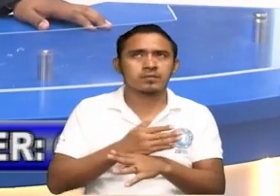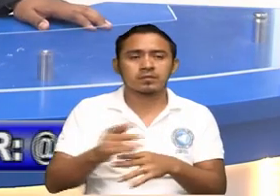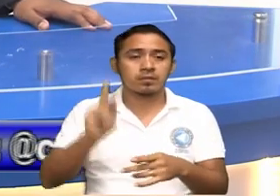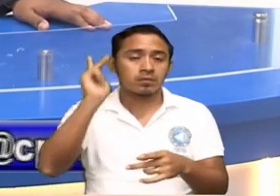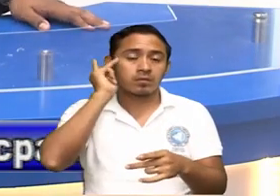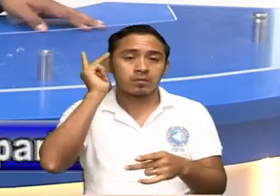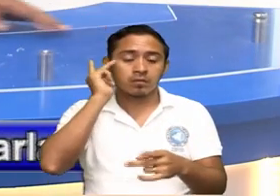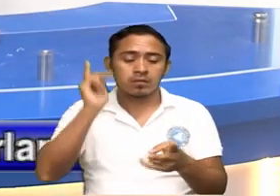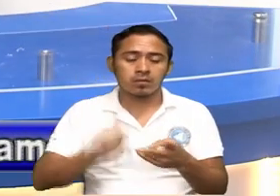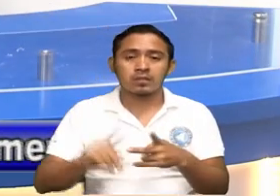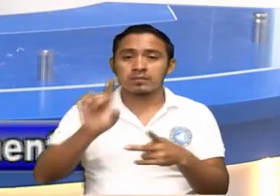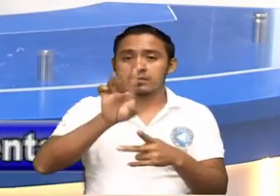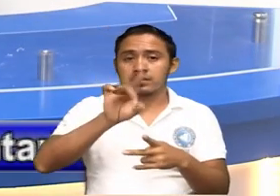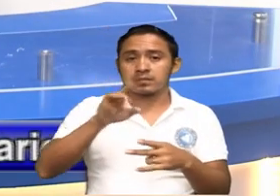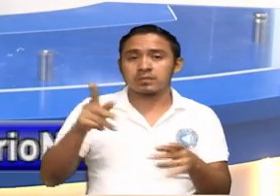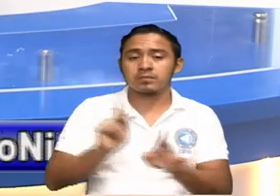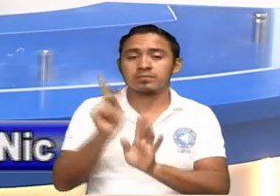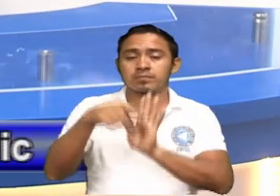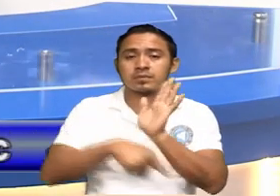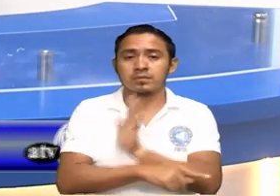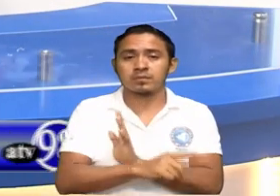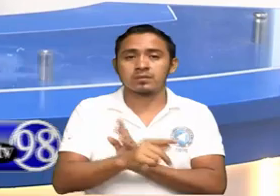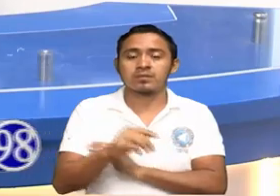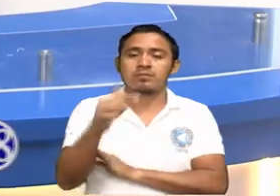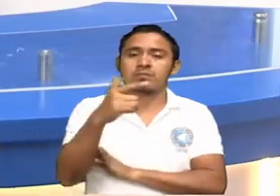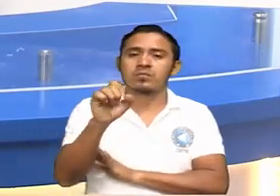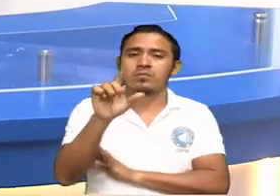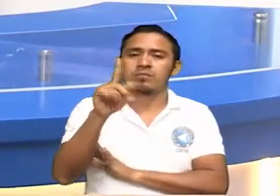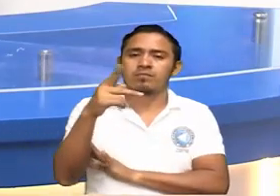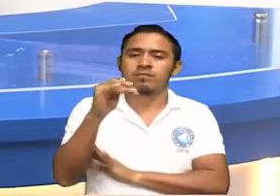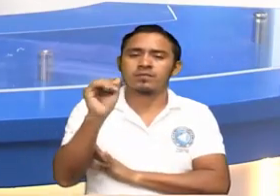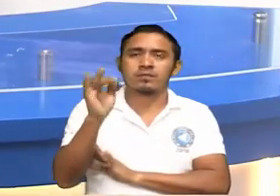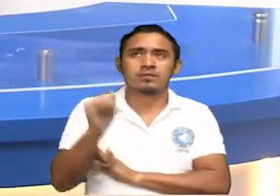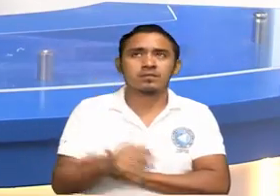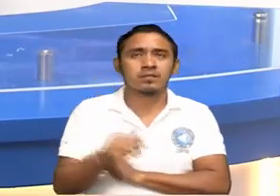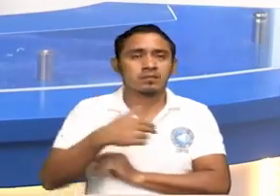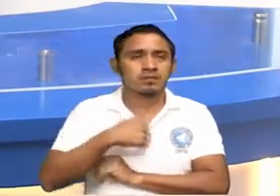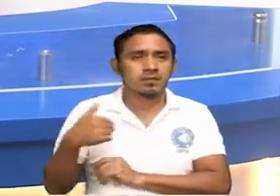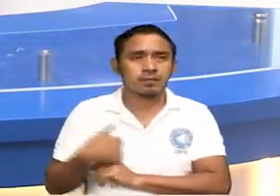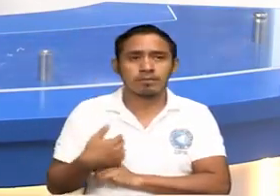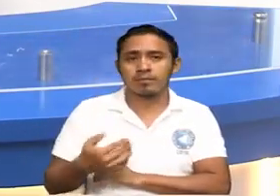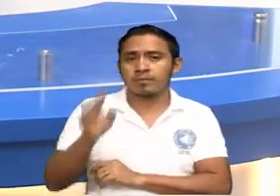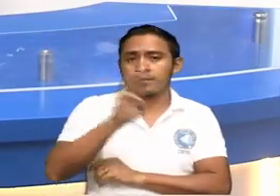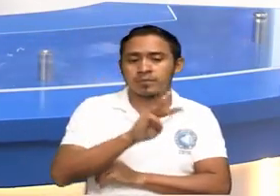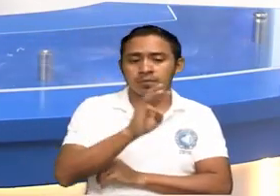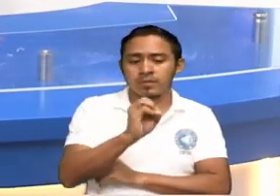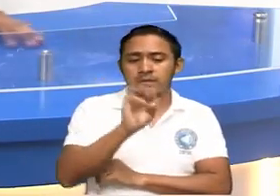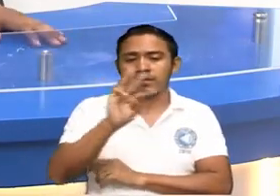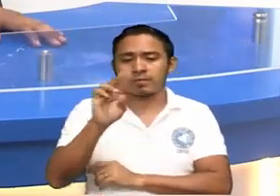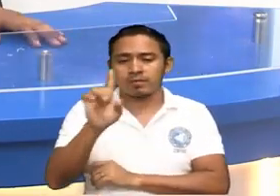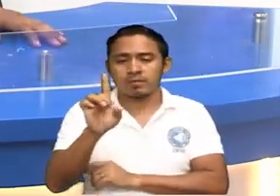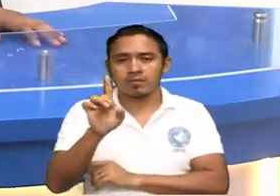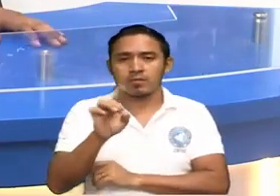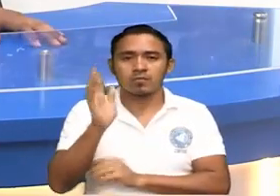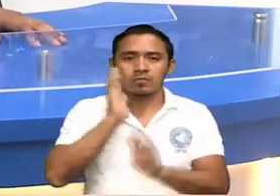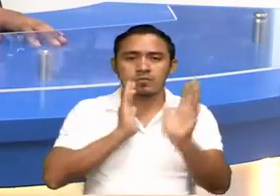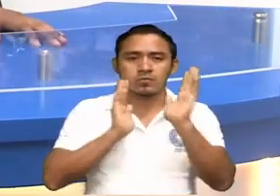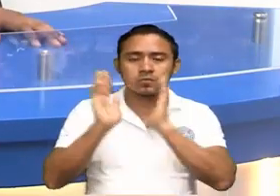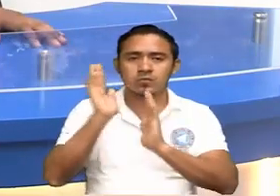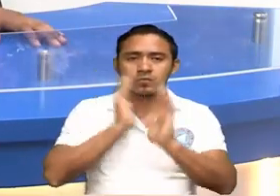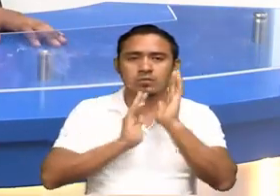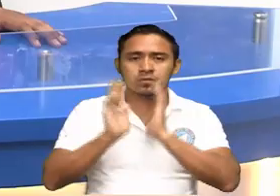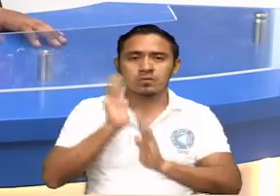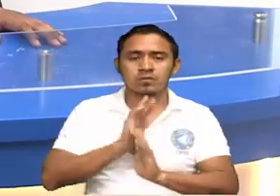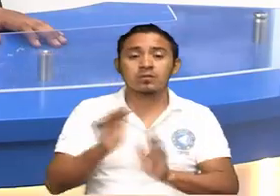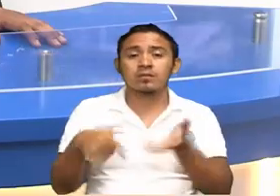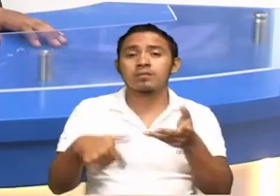y 13 países de Latinoamérica, COLFASI, que se realiza en los días 30 y 31 de agosto. Los detalles